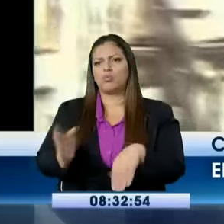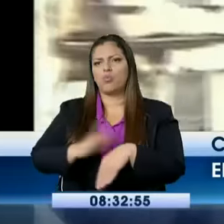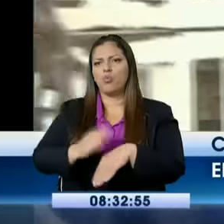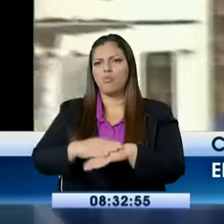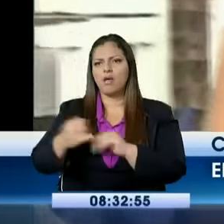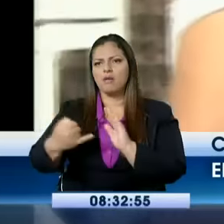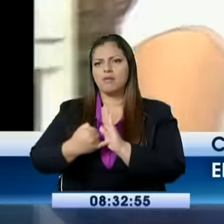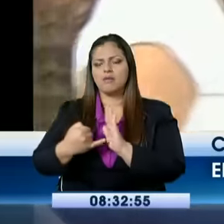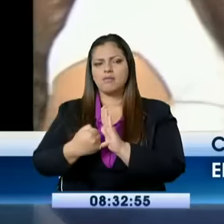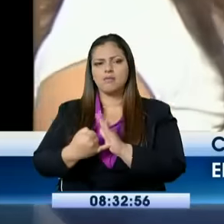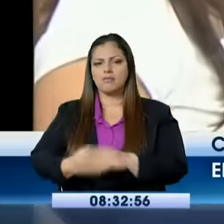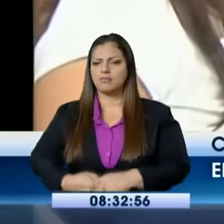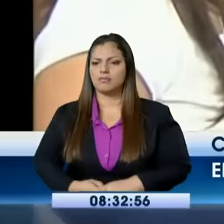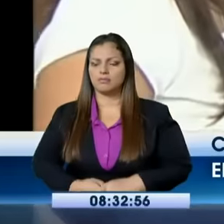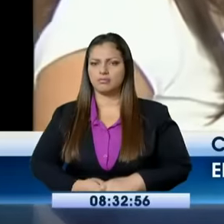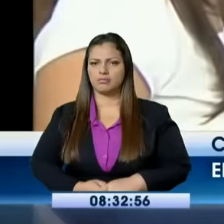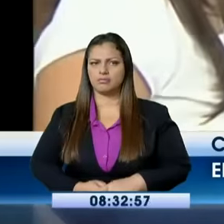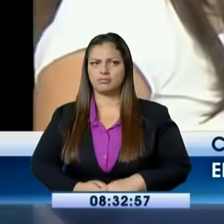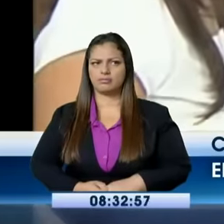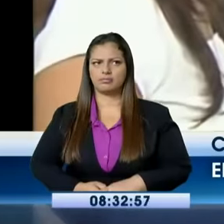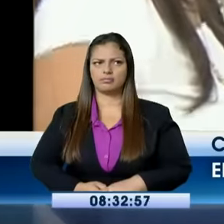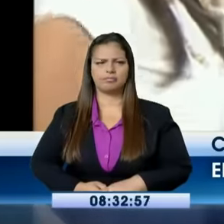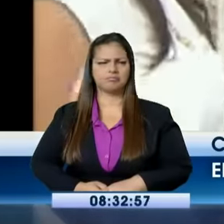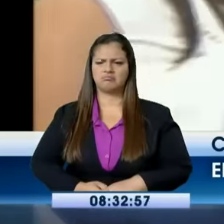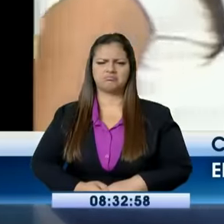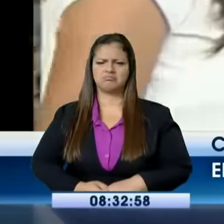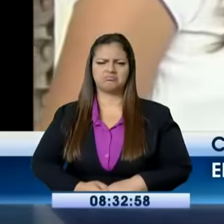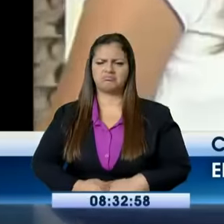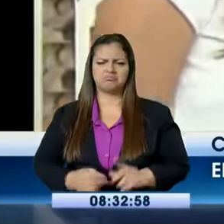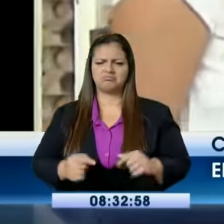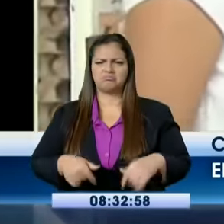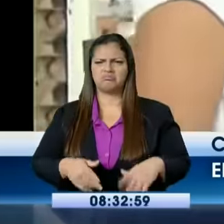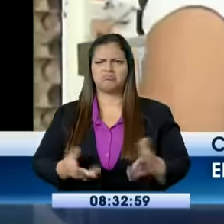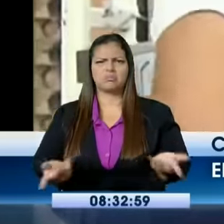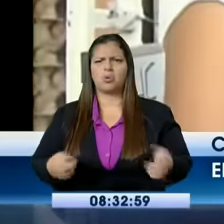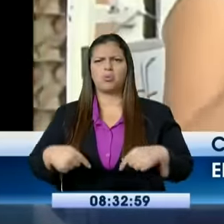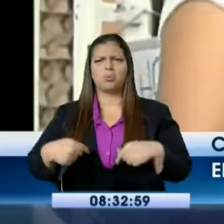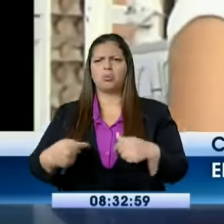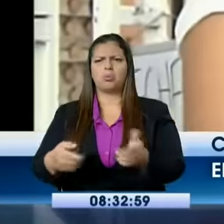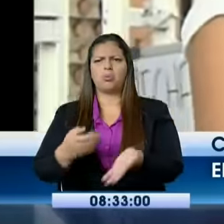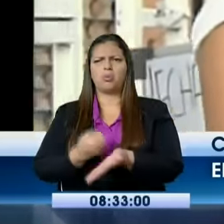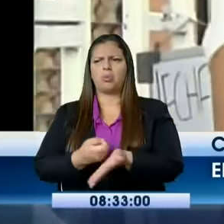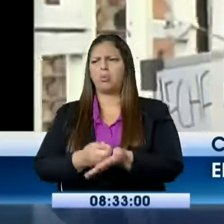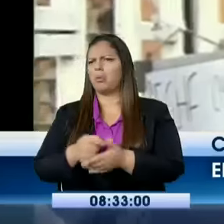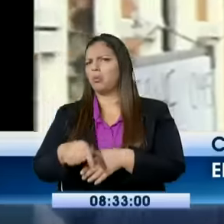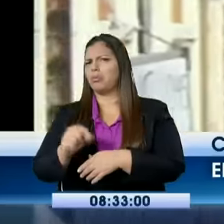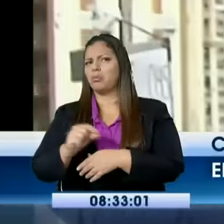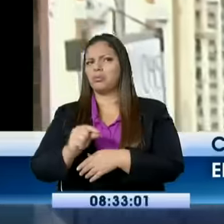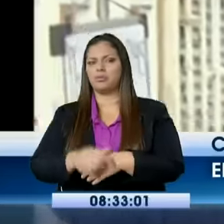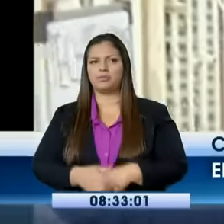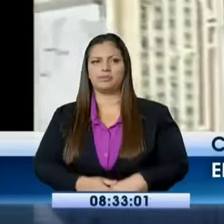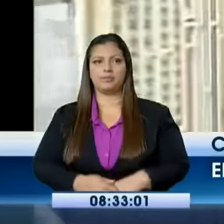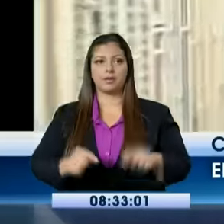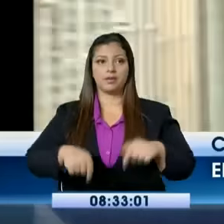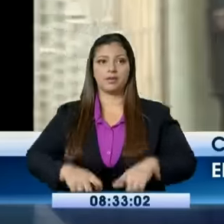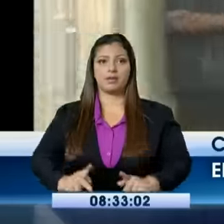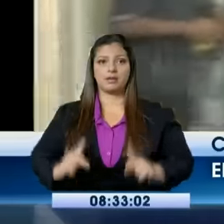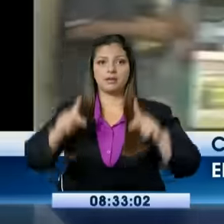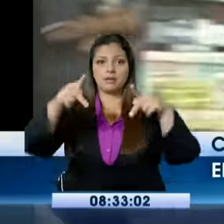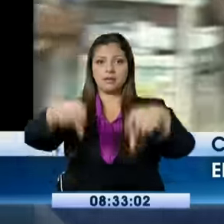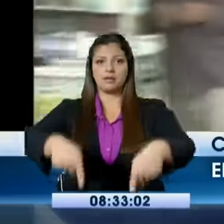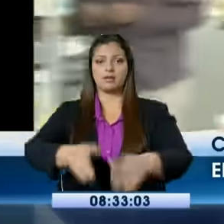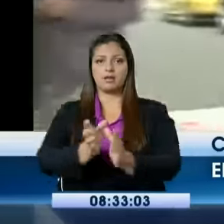incremento. Yo compro casi la mayoría de los días. Muchísimas gracias. Bueno, al menos aquí estamos en la isla Trinitaria, ya hemos